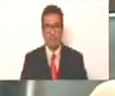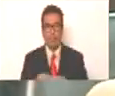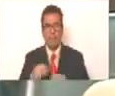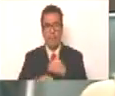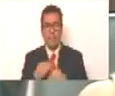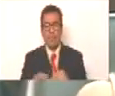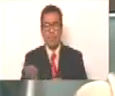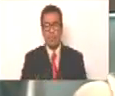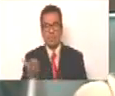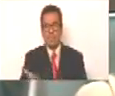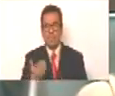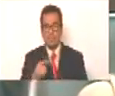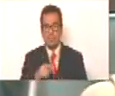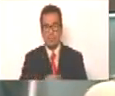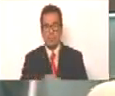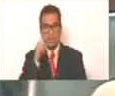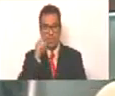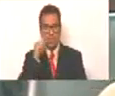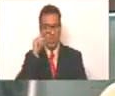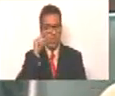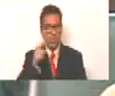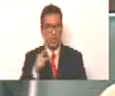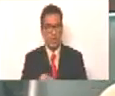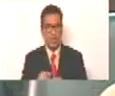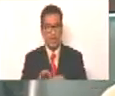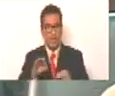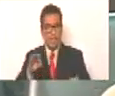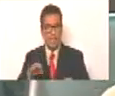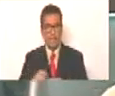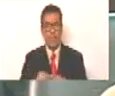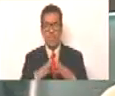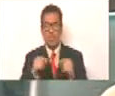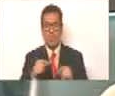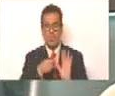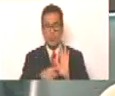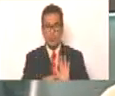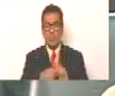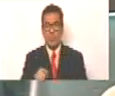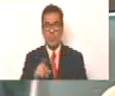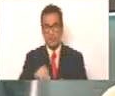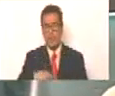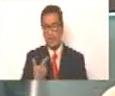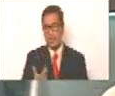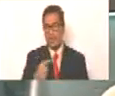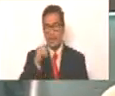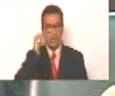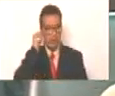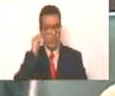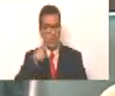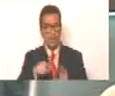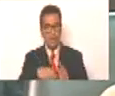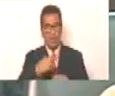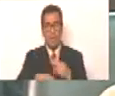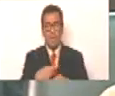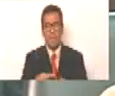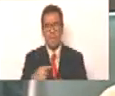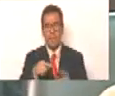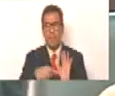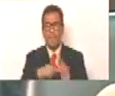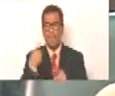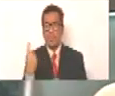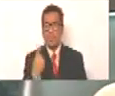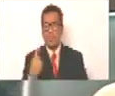al papel del hombre, creando distanciamiento que a todas luces son inadmisibles, donde la mujer se ha envuelto prácticamente solo en